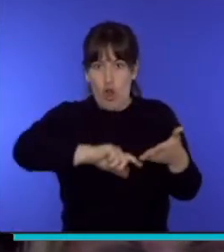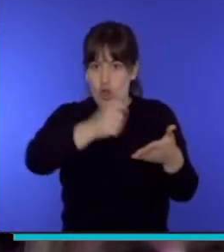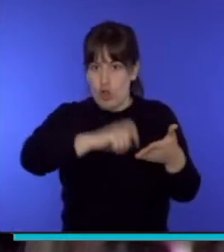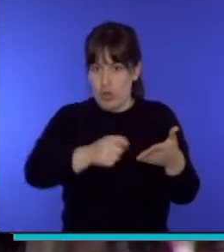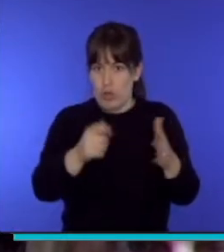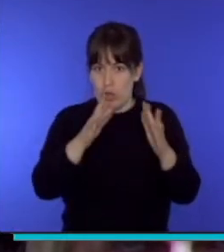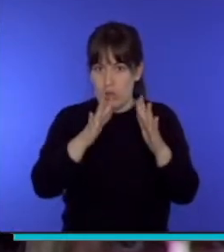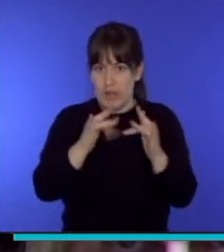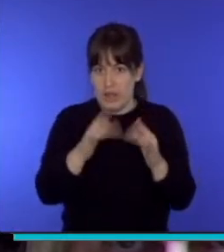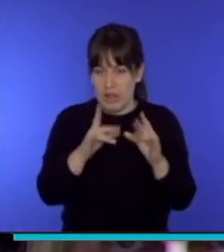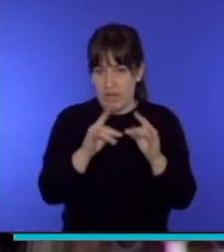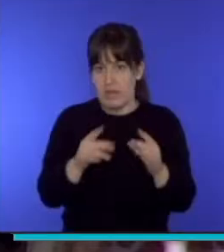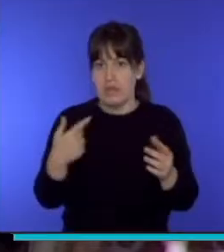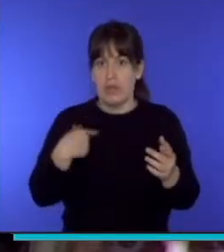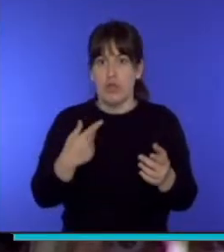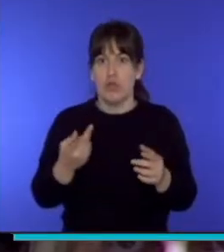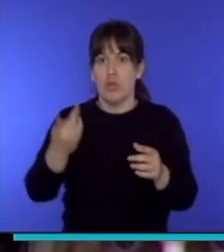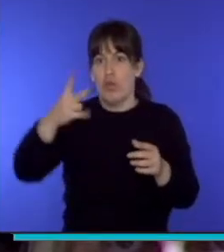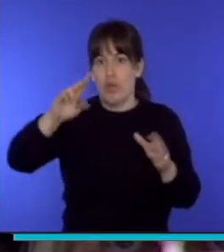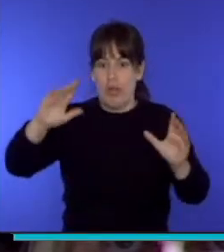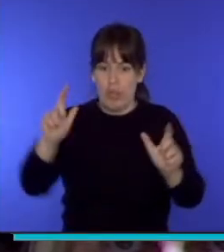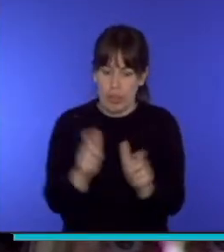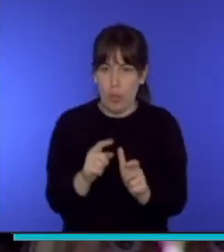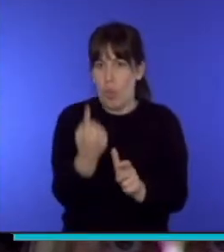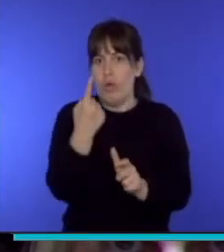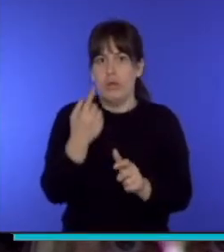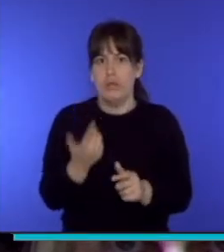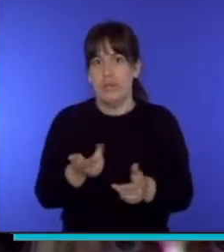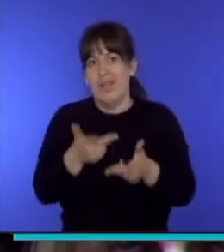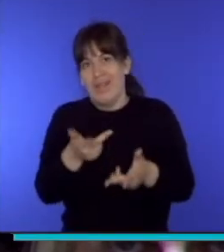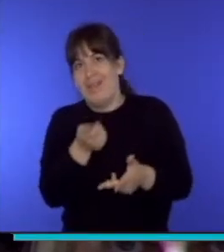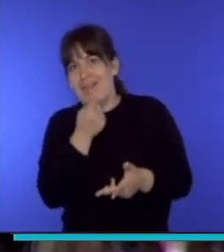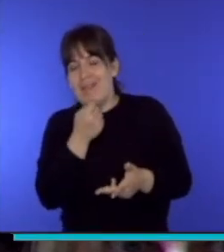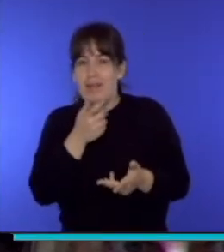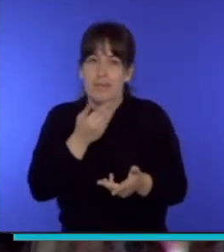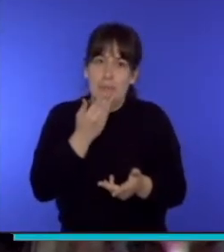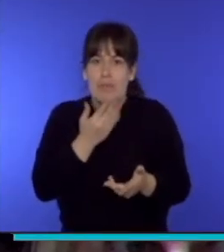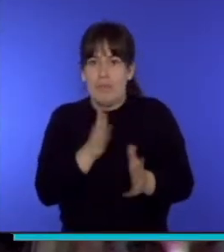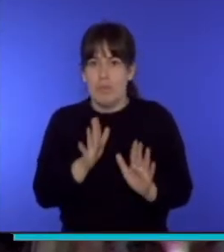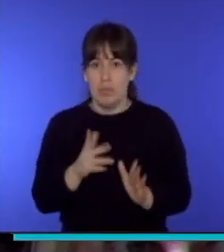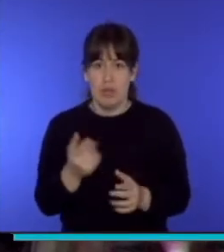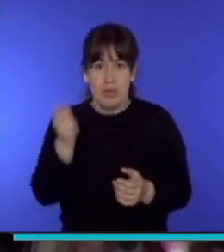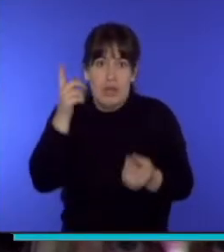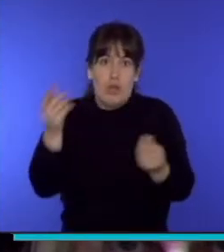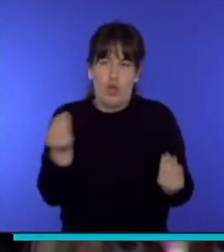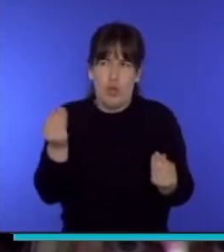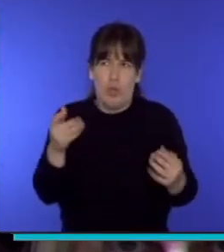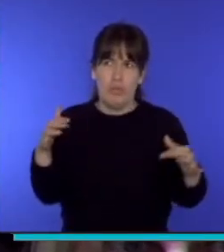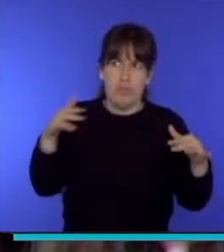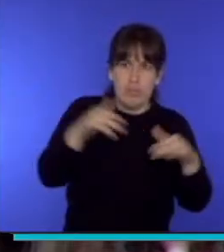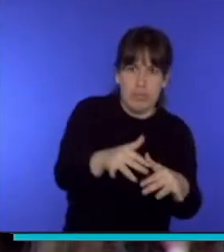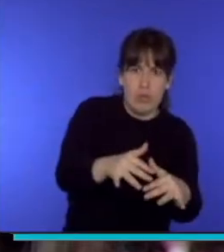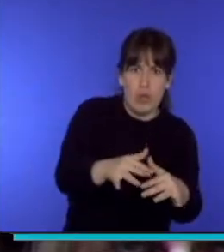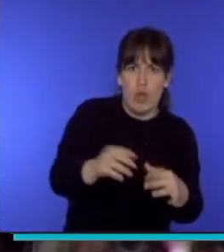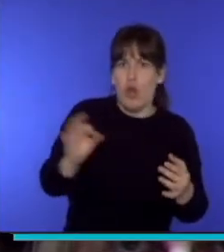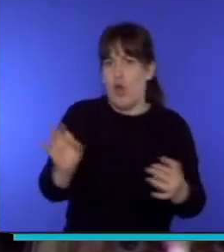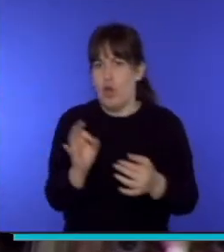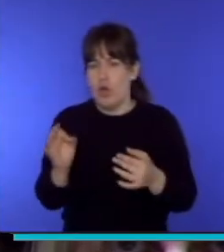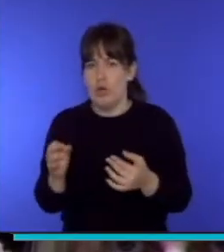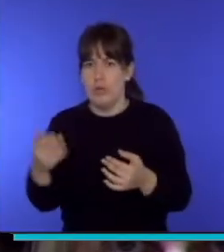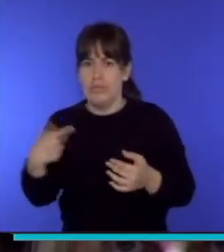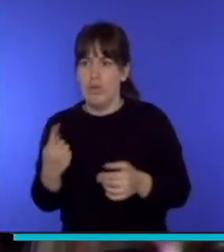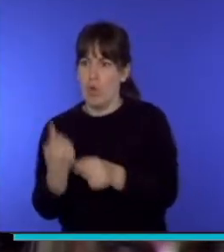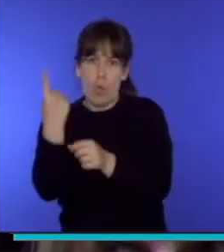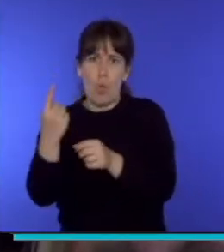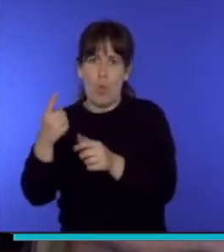hacer desdobladas. Yo el otro día lo dije medio en chiste, medio en serio, pero bueno, ya no nos quedan mucho más ideas. O son concurrentes o son desdobladas. Mucha más vuelta